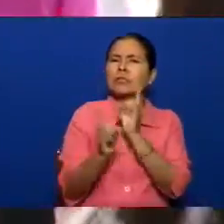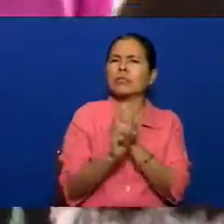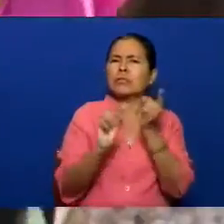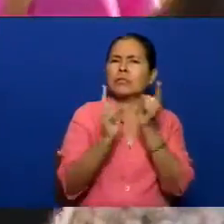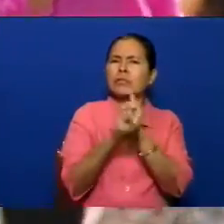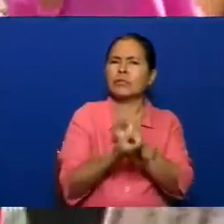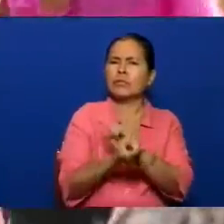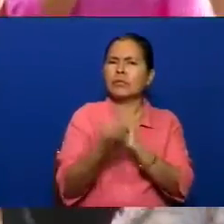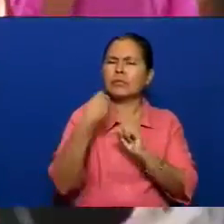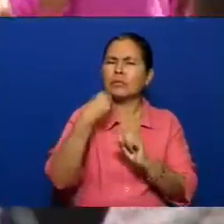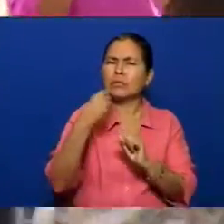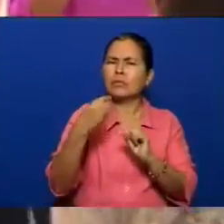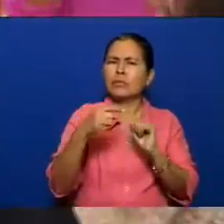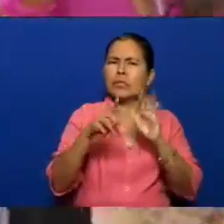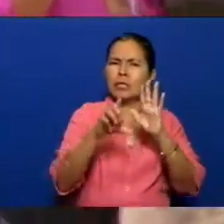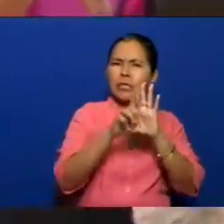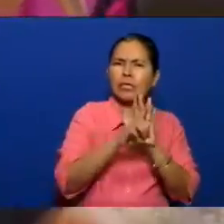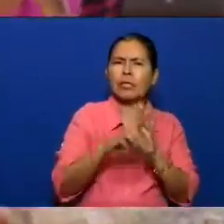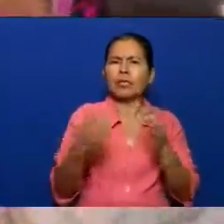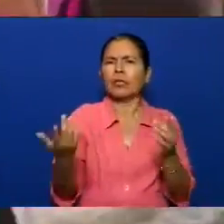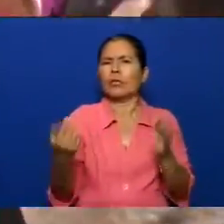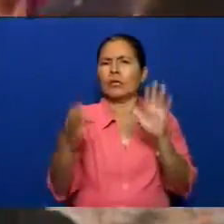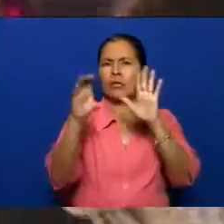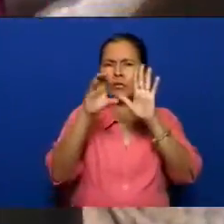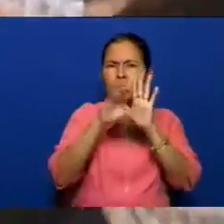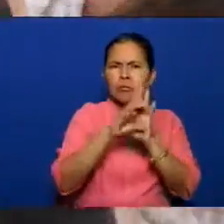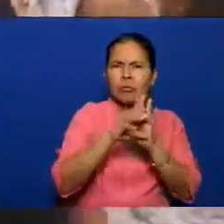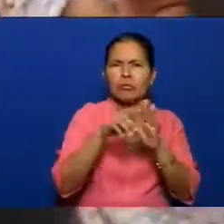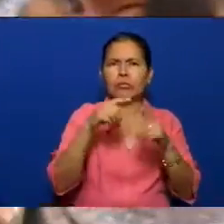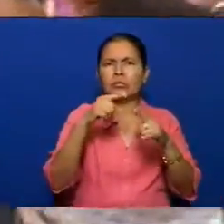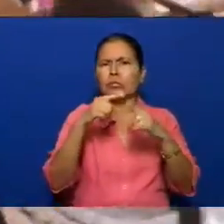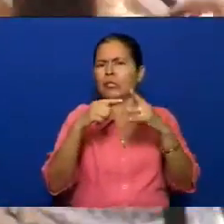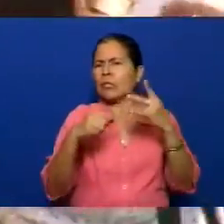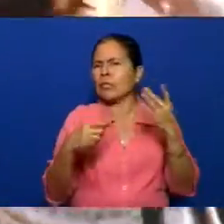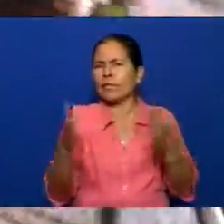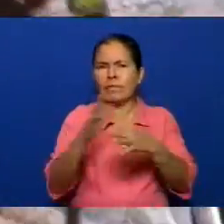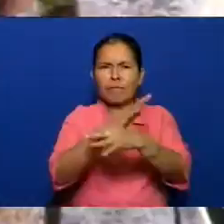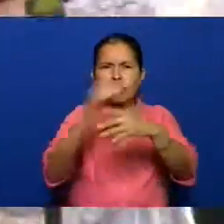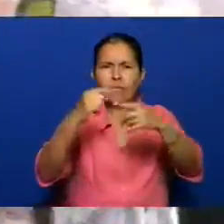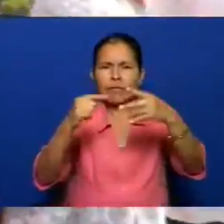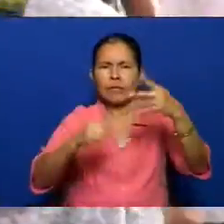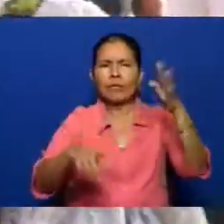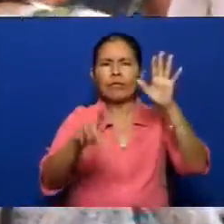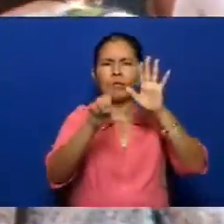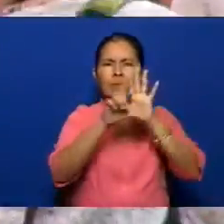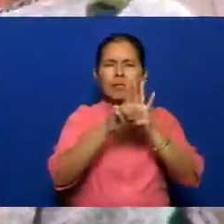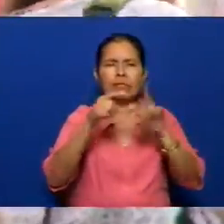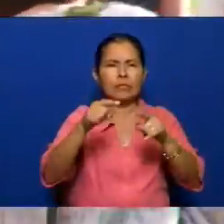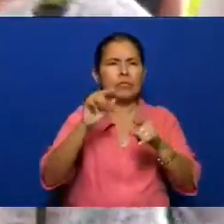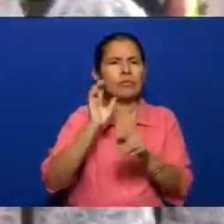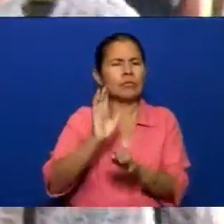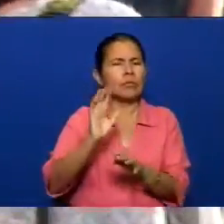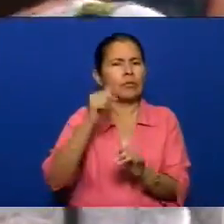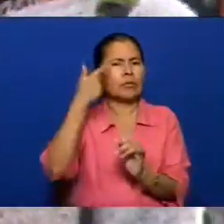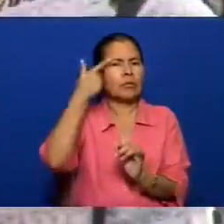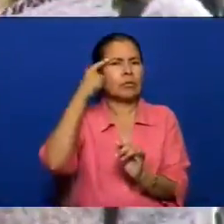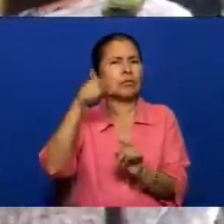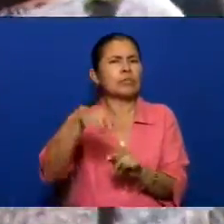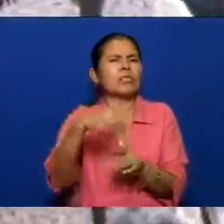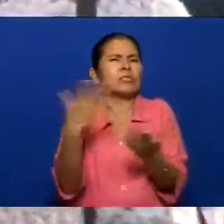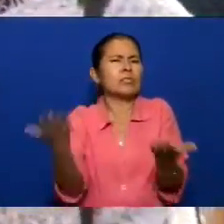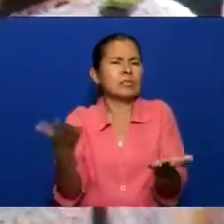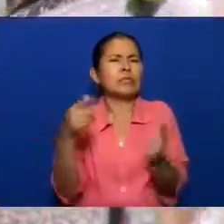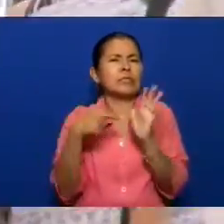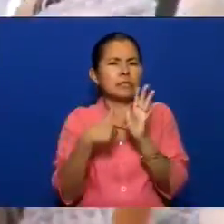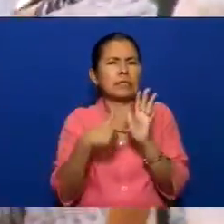la constitución, las leyes, los artículos, etcétera, son los que dan sustento al Estado, pero las prácticas